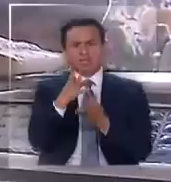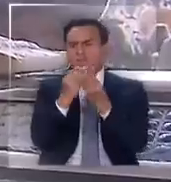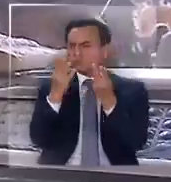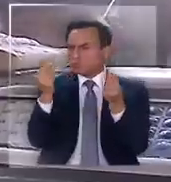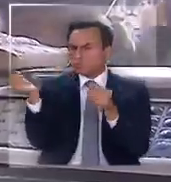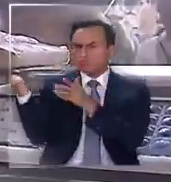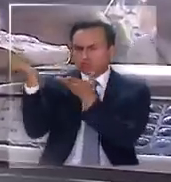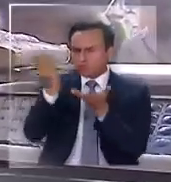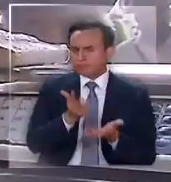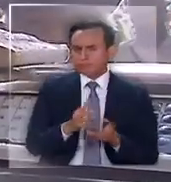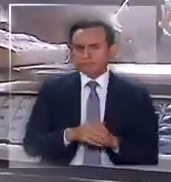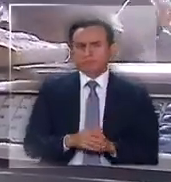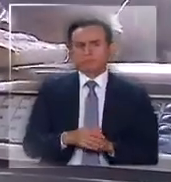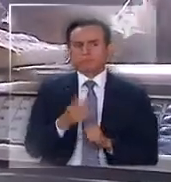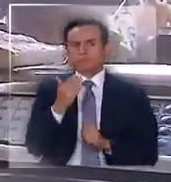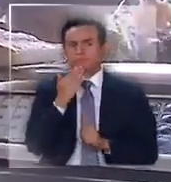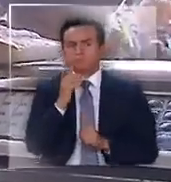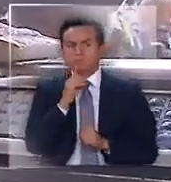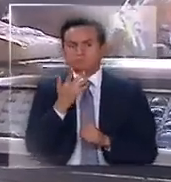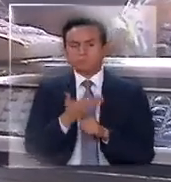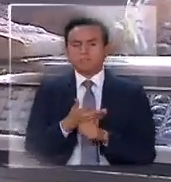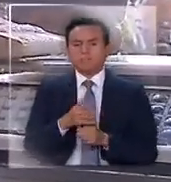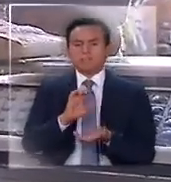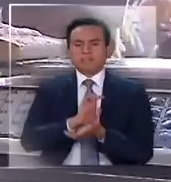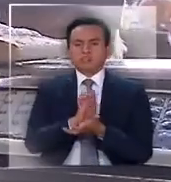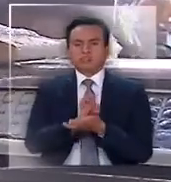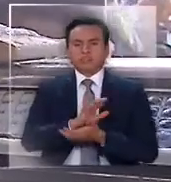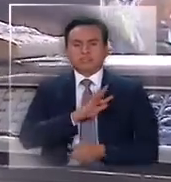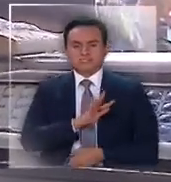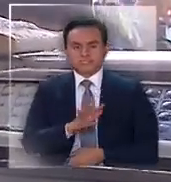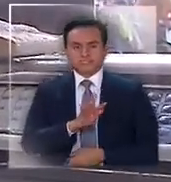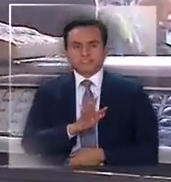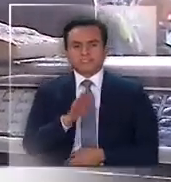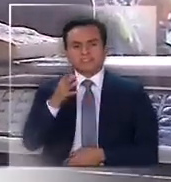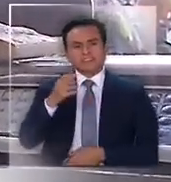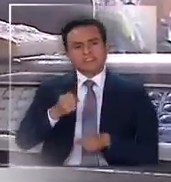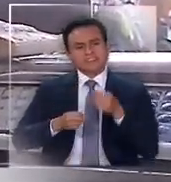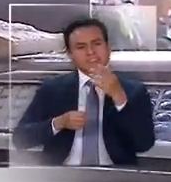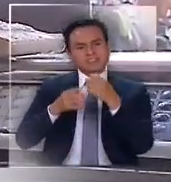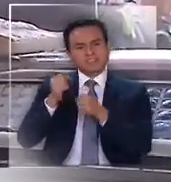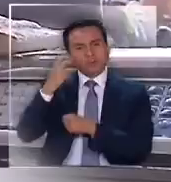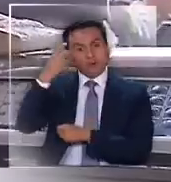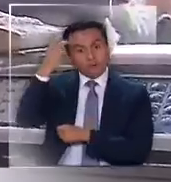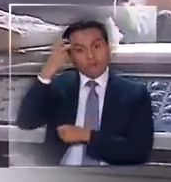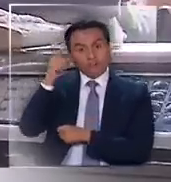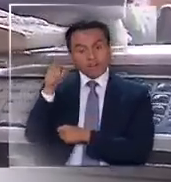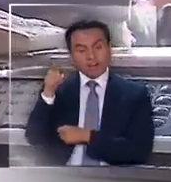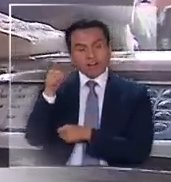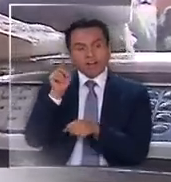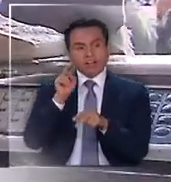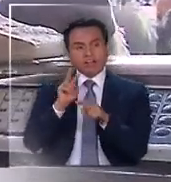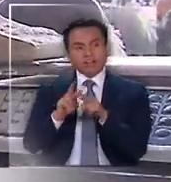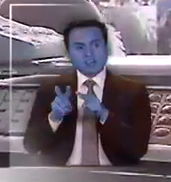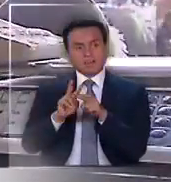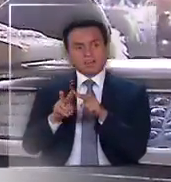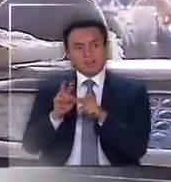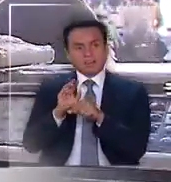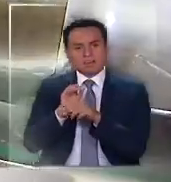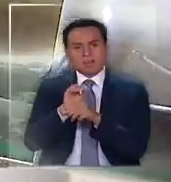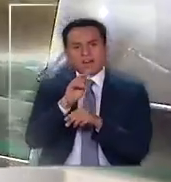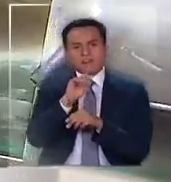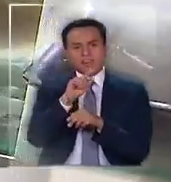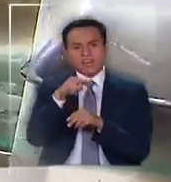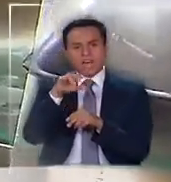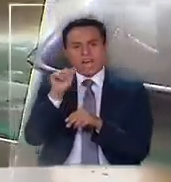mucho. Este mismo es un queso francés hecho con leche de oveja, alimentada con